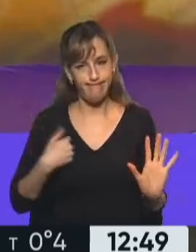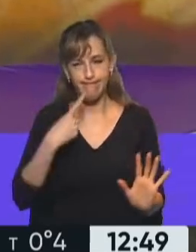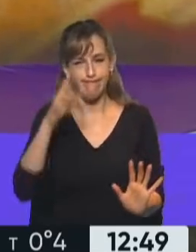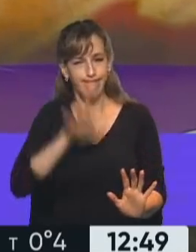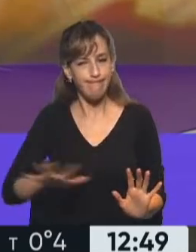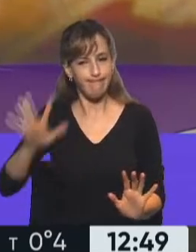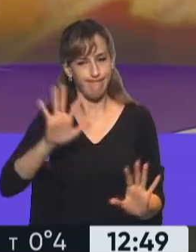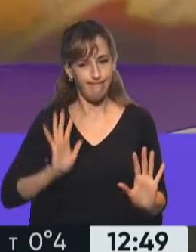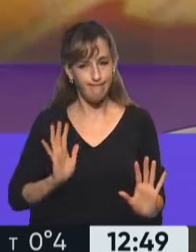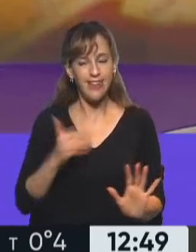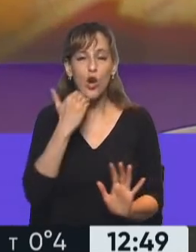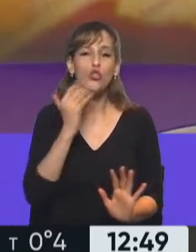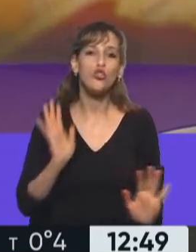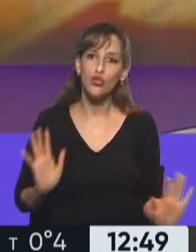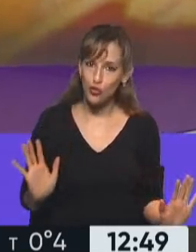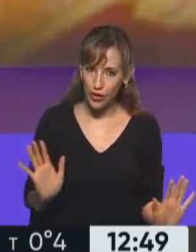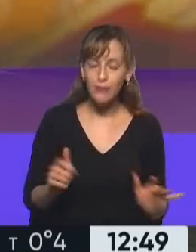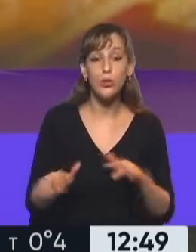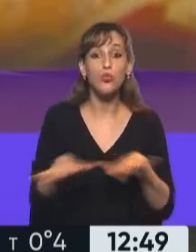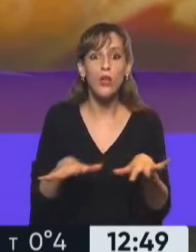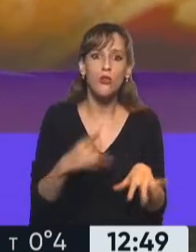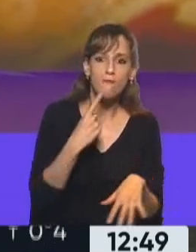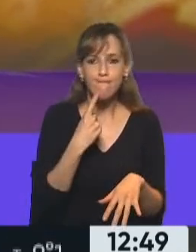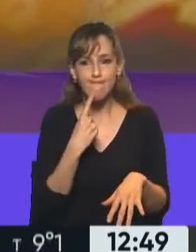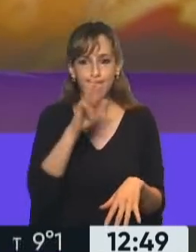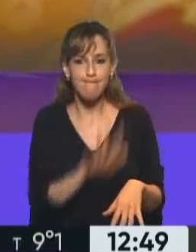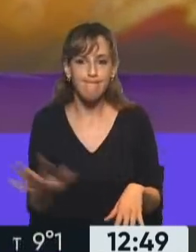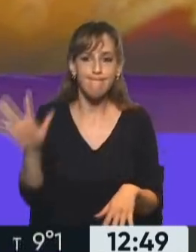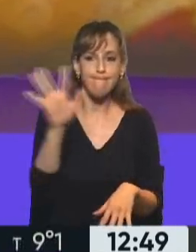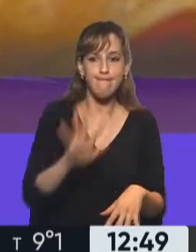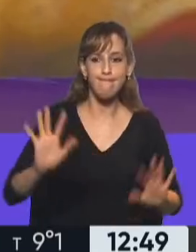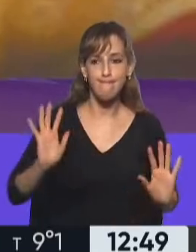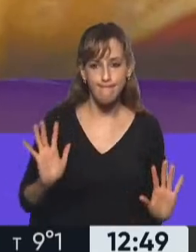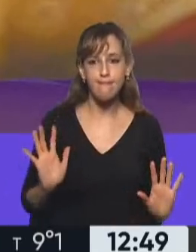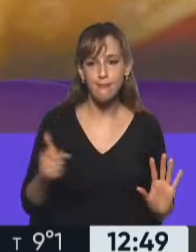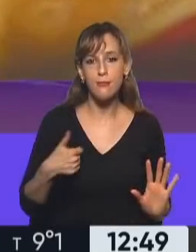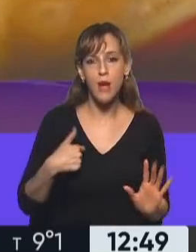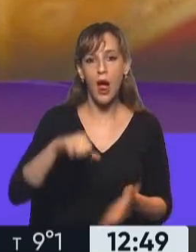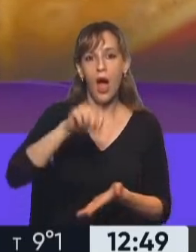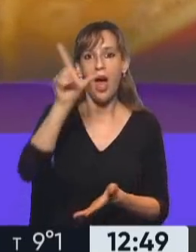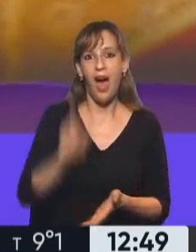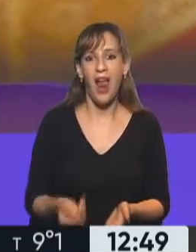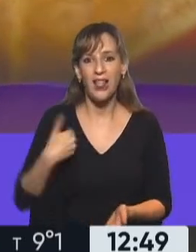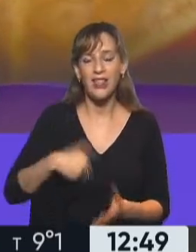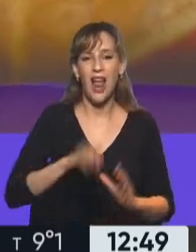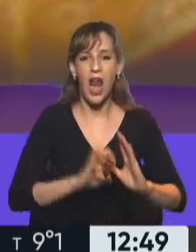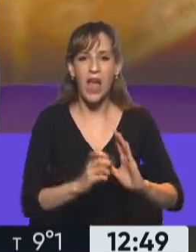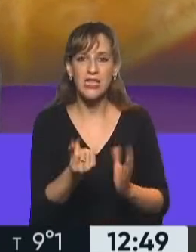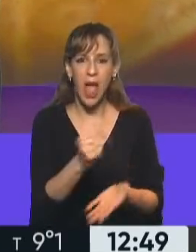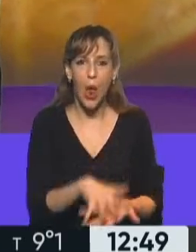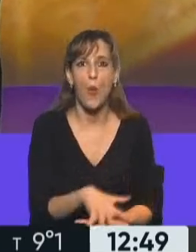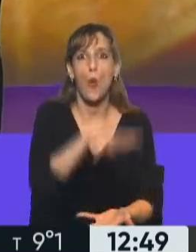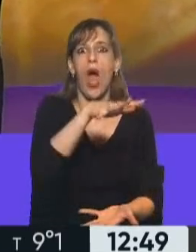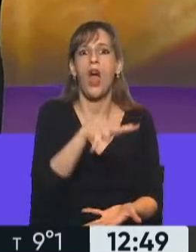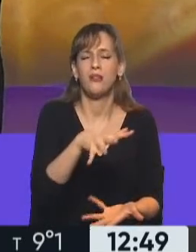No sé si es el fin del mundo, pero es claramente una situación de incertidumbre para un país que carece de las suficientes reservas para poder